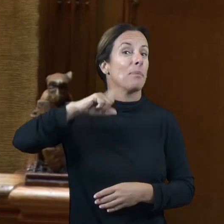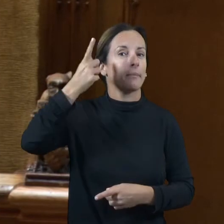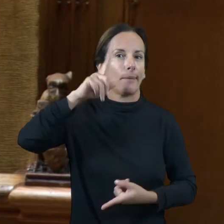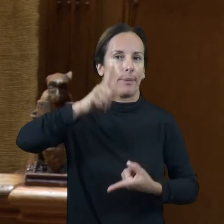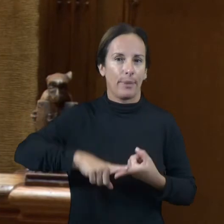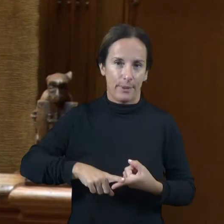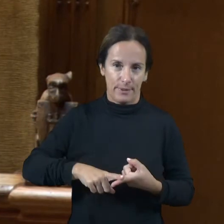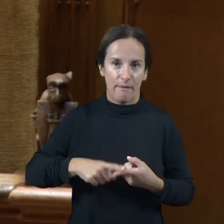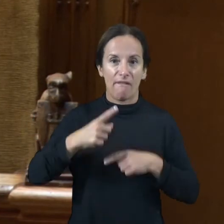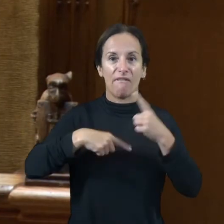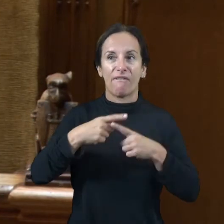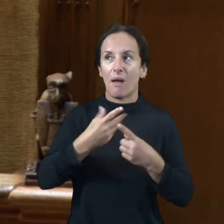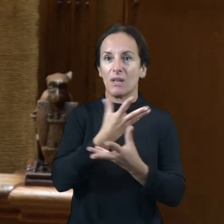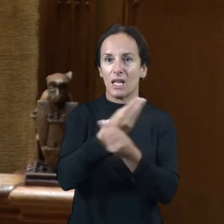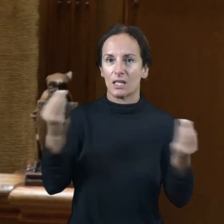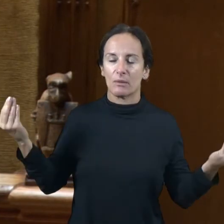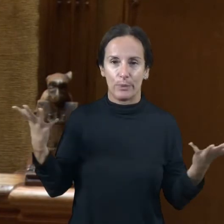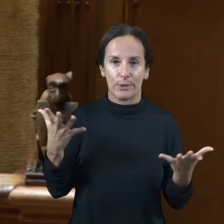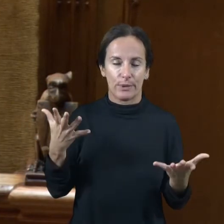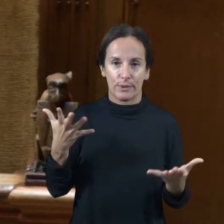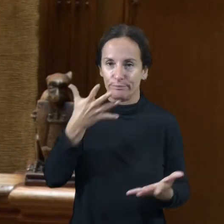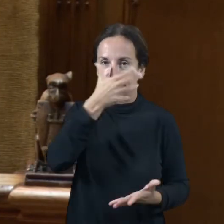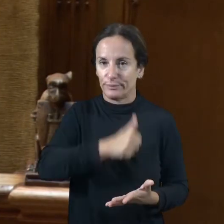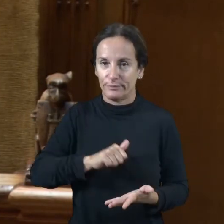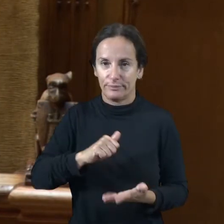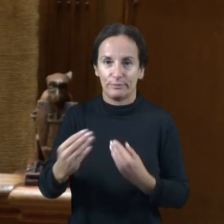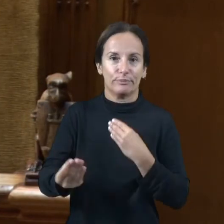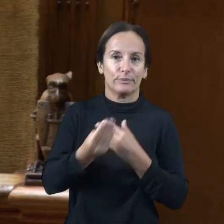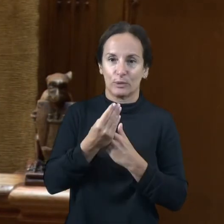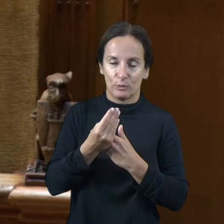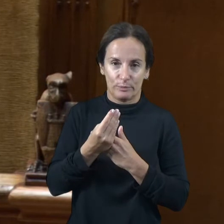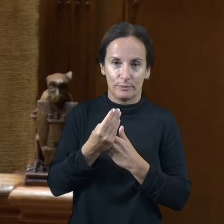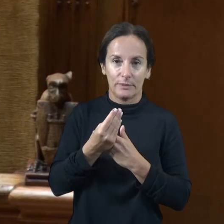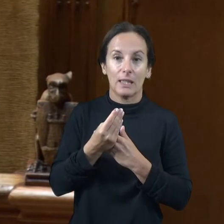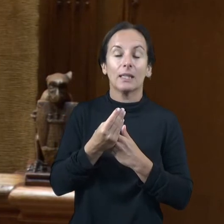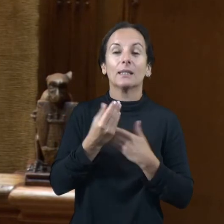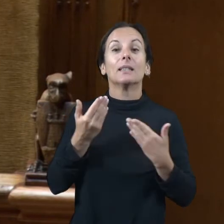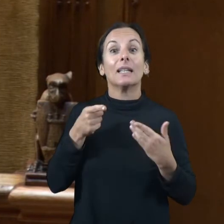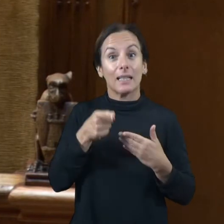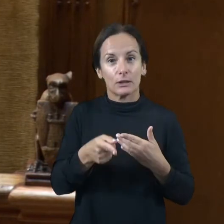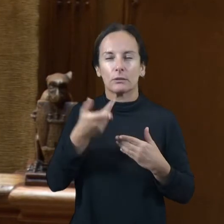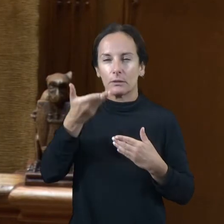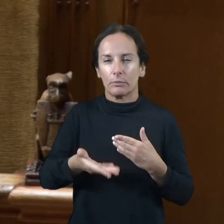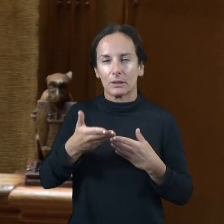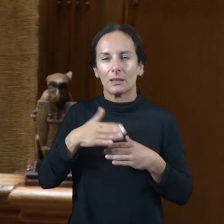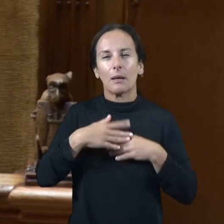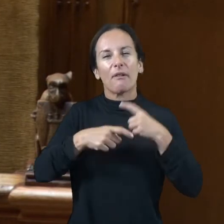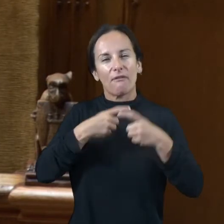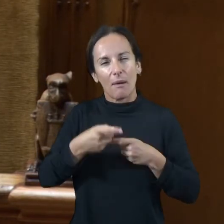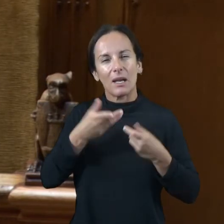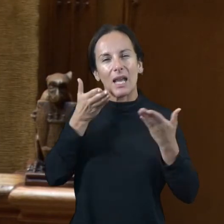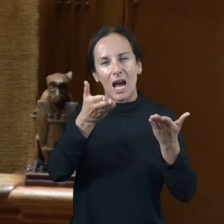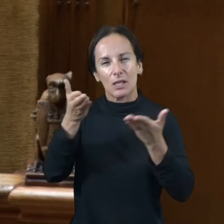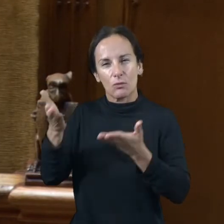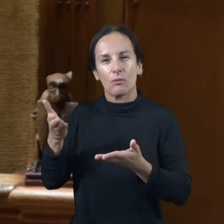ayudar ahora a las familias para que puedan realmente hacer deporte hacer deporte los hijos